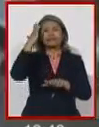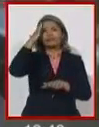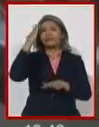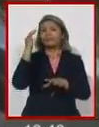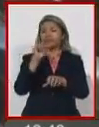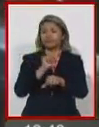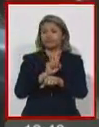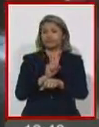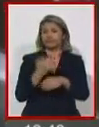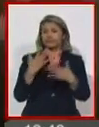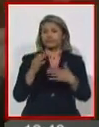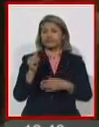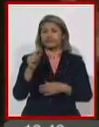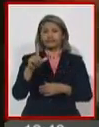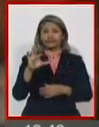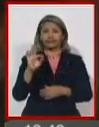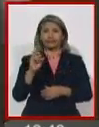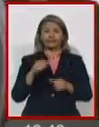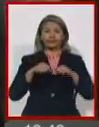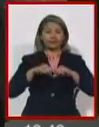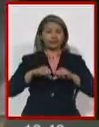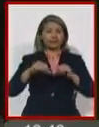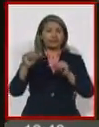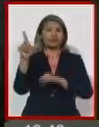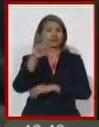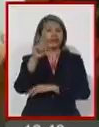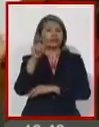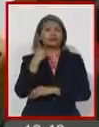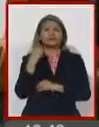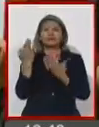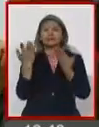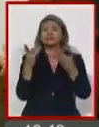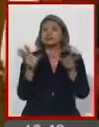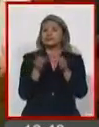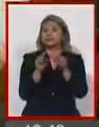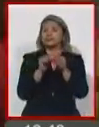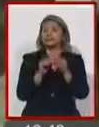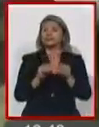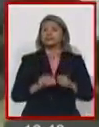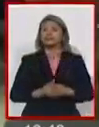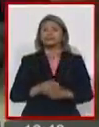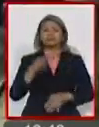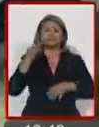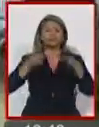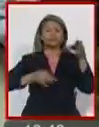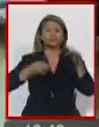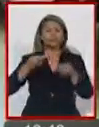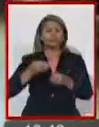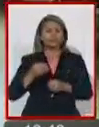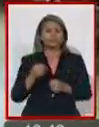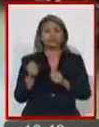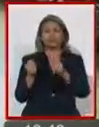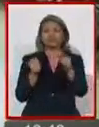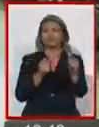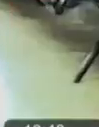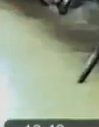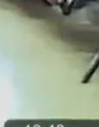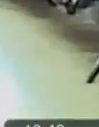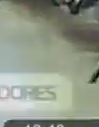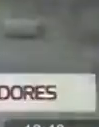detención. Hasta el momento se conoce que Alfredo Saucedo continúa en la ciudad de La Paz a la espera de una audiencia con un juez en el caso terrorismo.